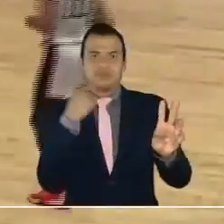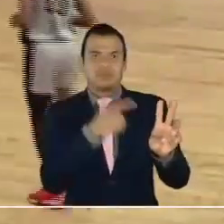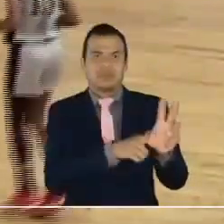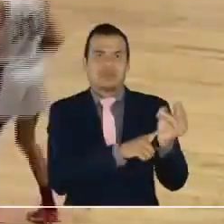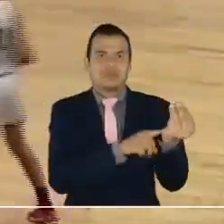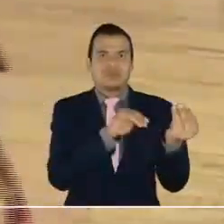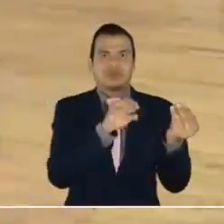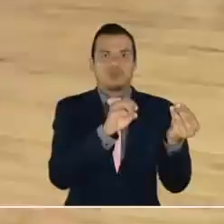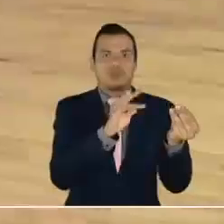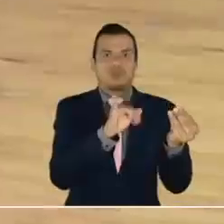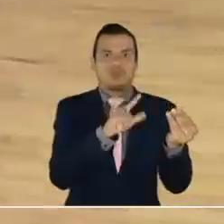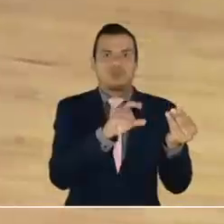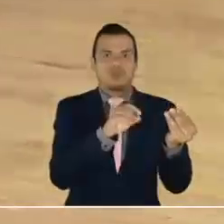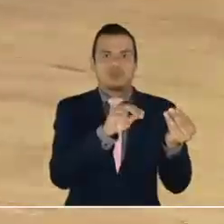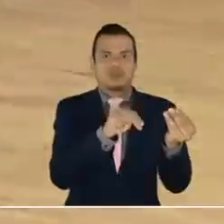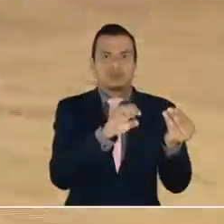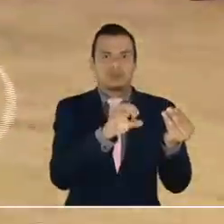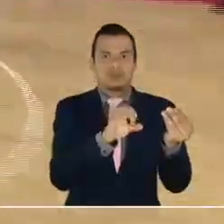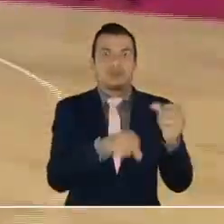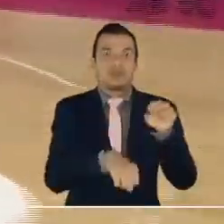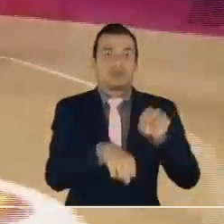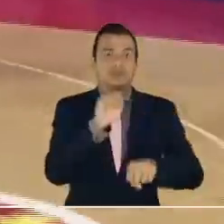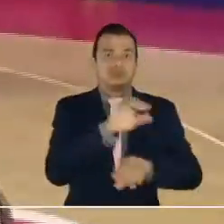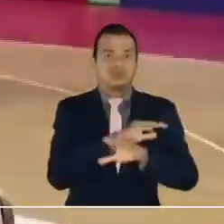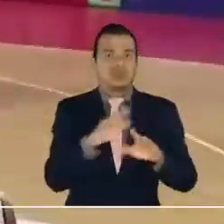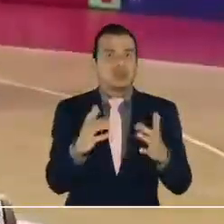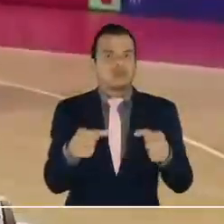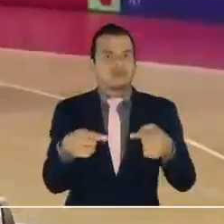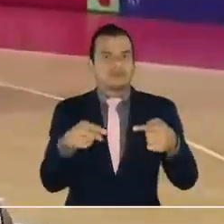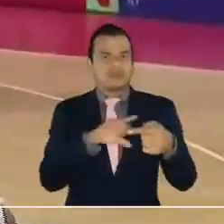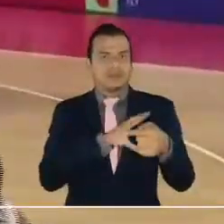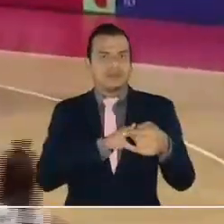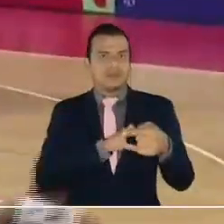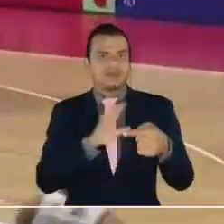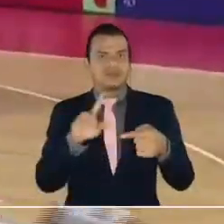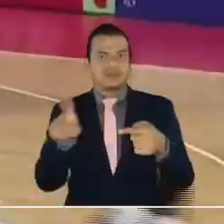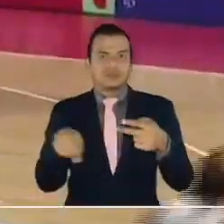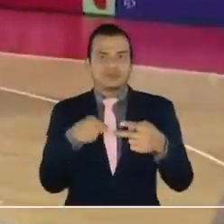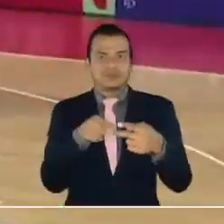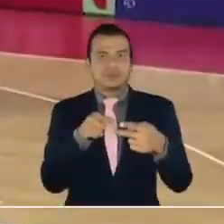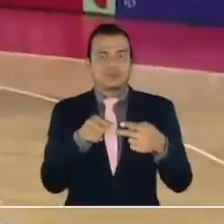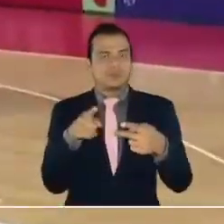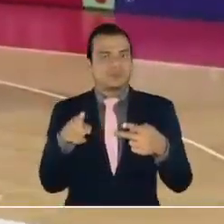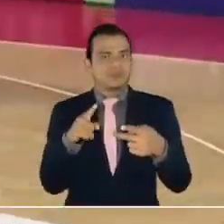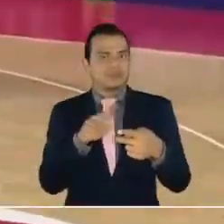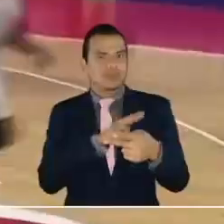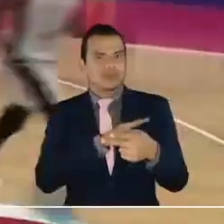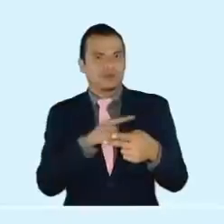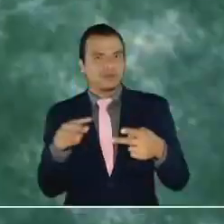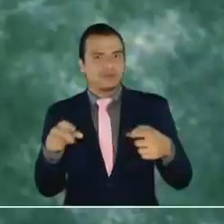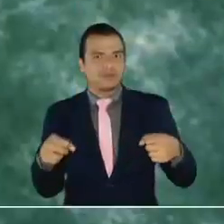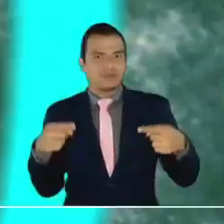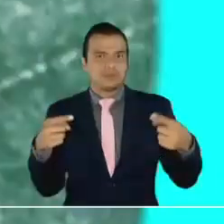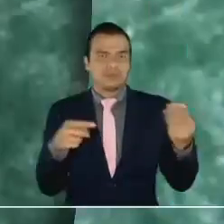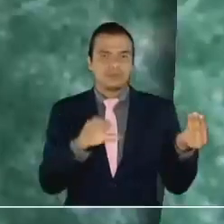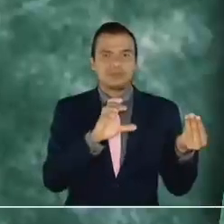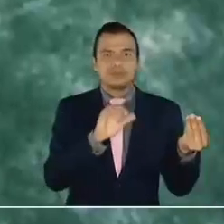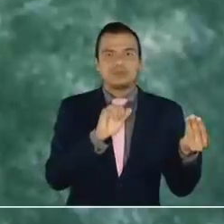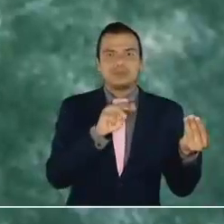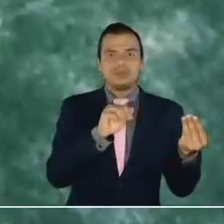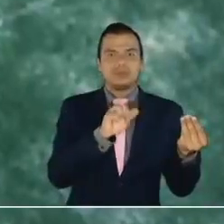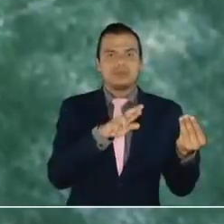el Coliseo Evangelista Mora de Cali. En la próxima fecha, el Quinteto Vallecaucano visitará Cimarrones el lunes y martes.